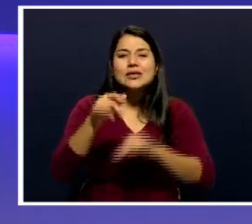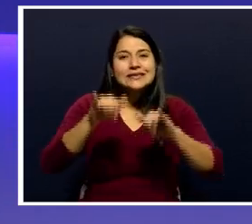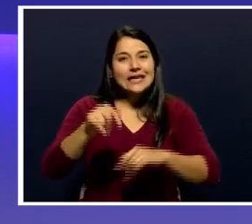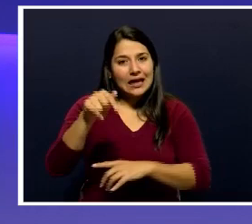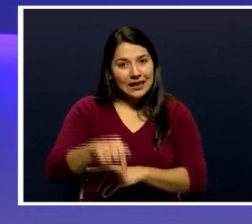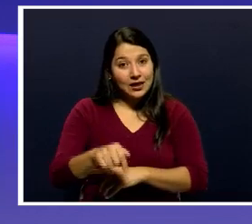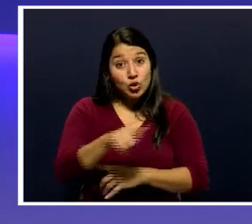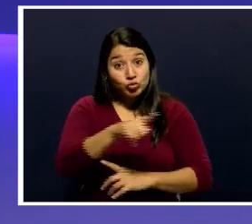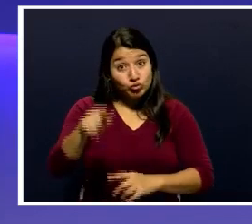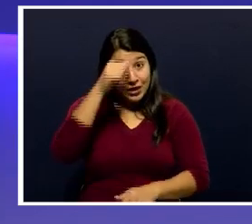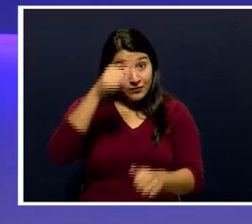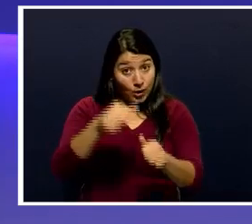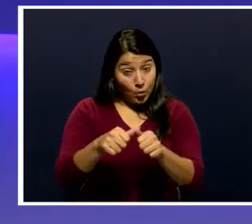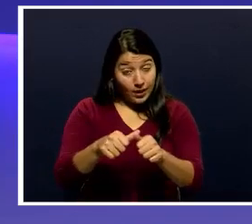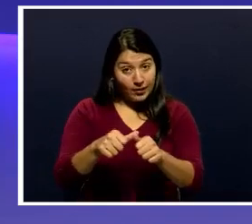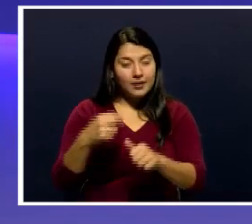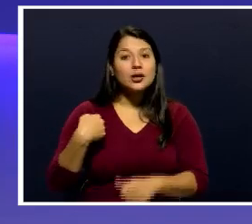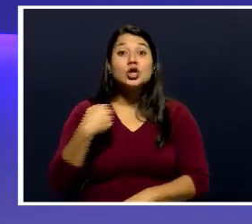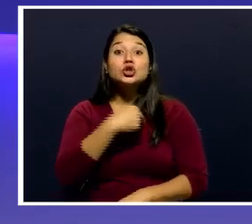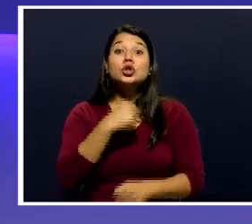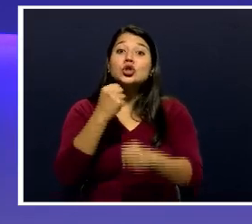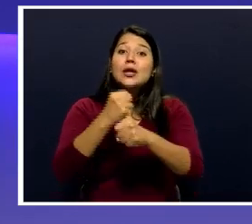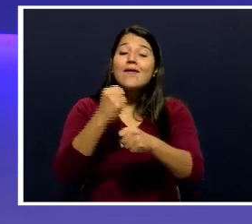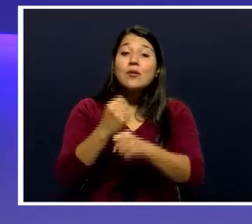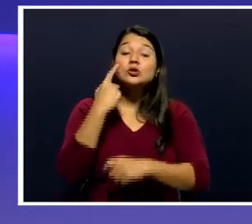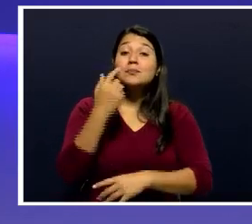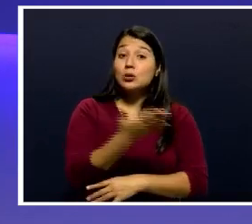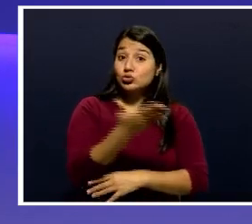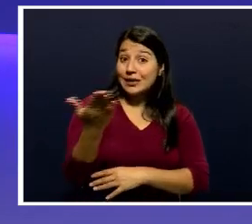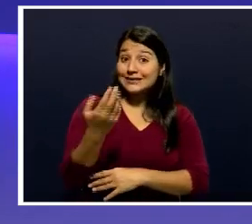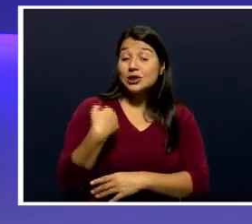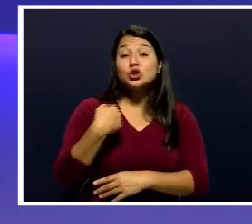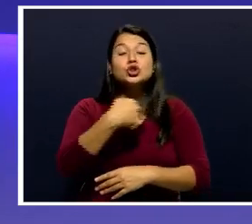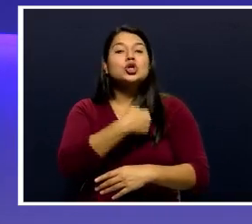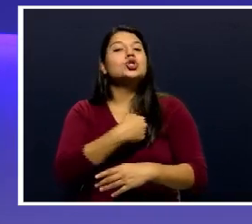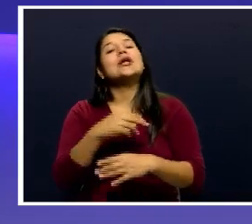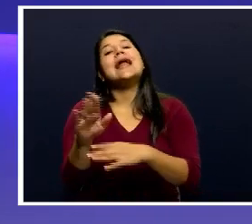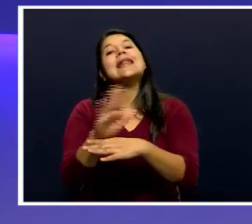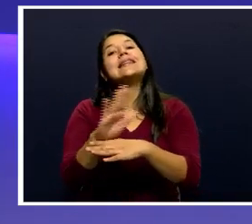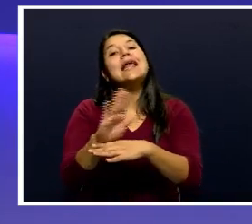ahí. Y recuerde, trabajamos